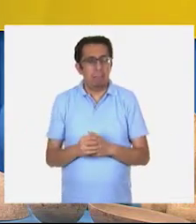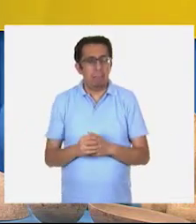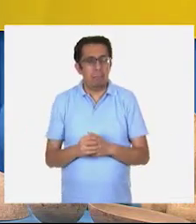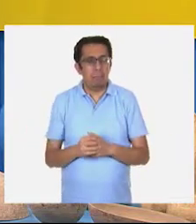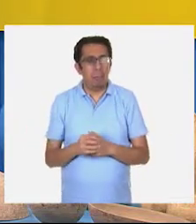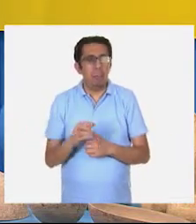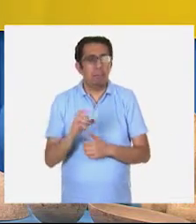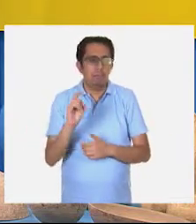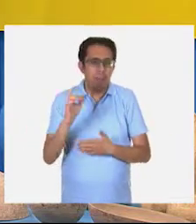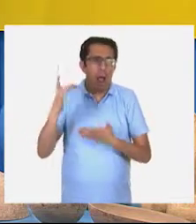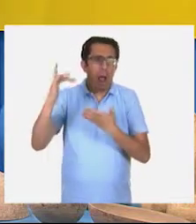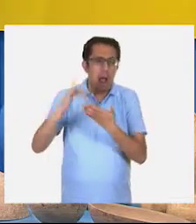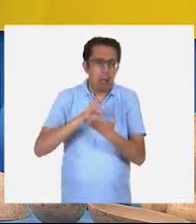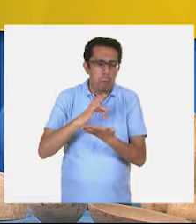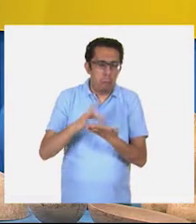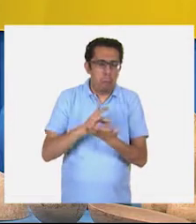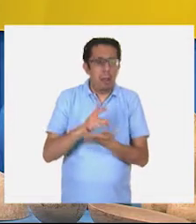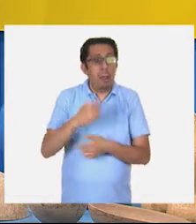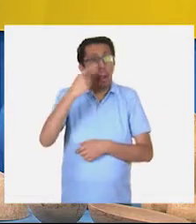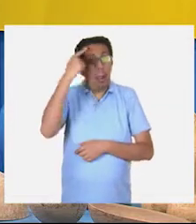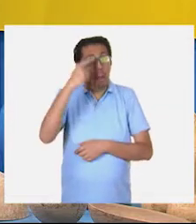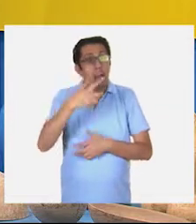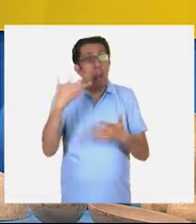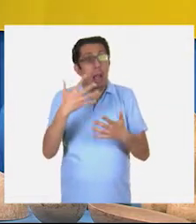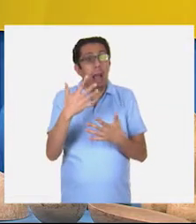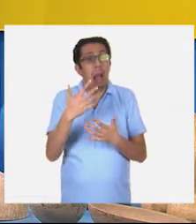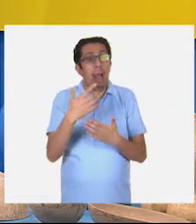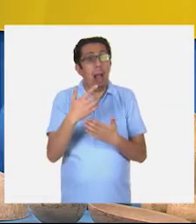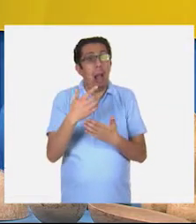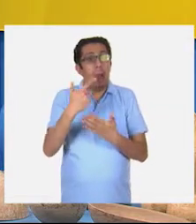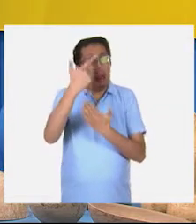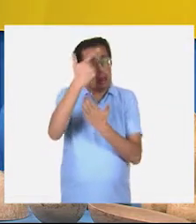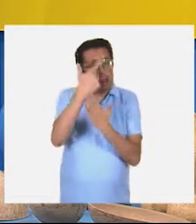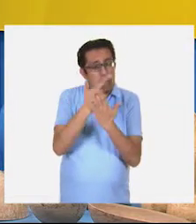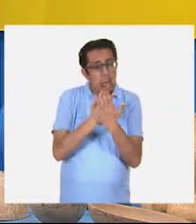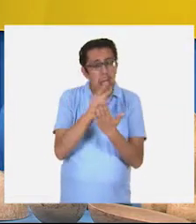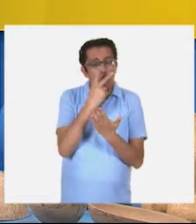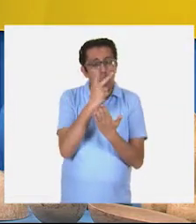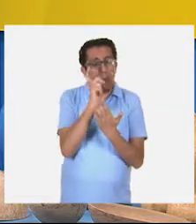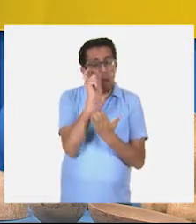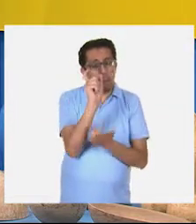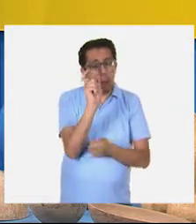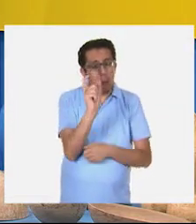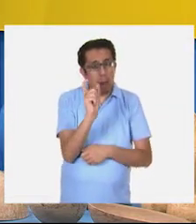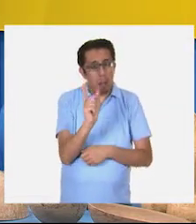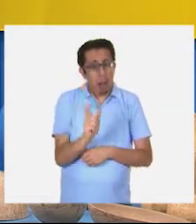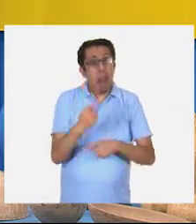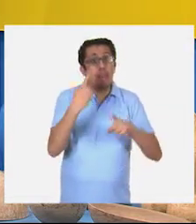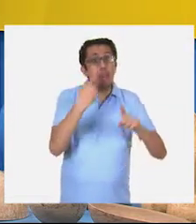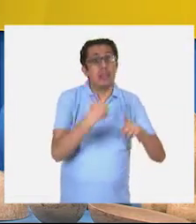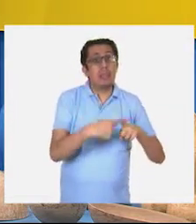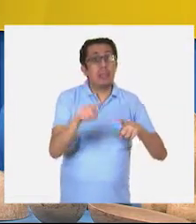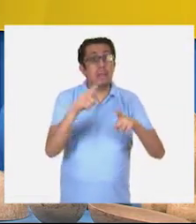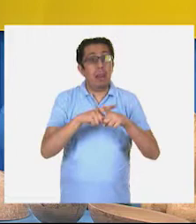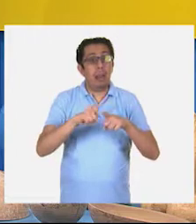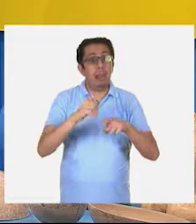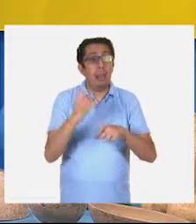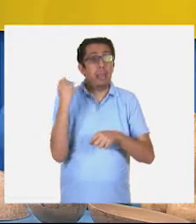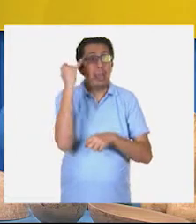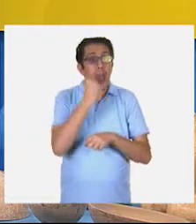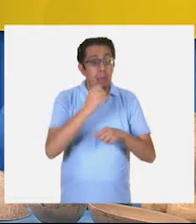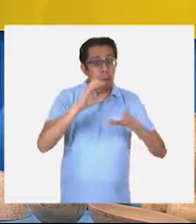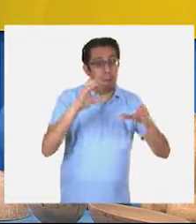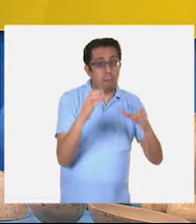o apoyo para elaborar un glosario sobre las familias, agrupaciones y variantes lingüísticas de su